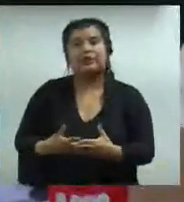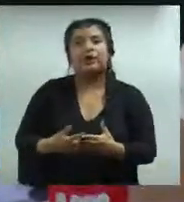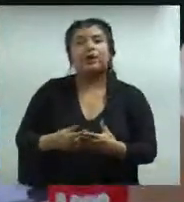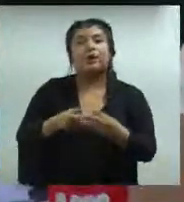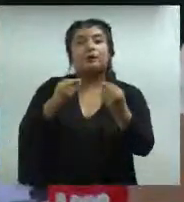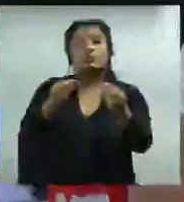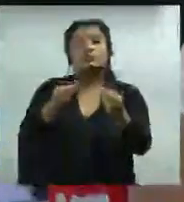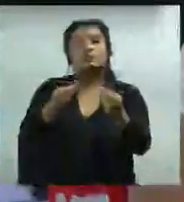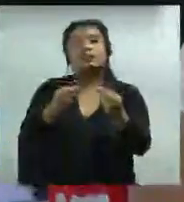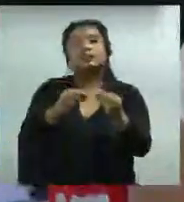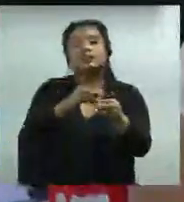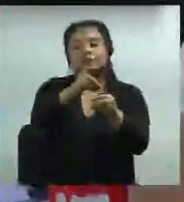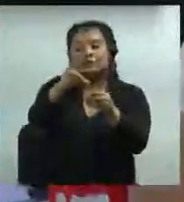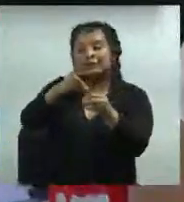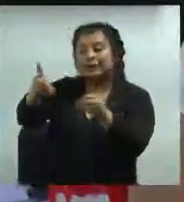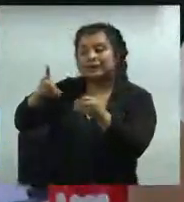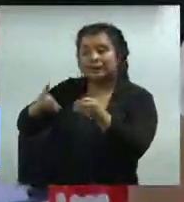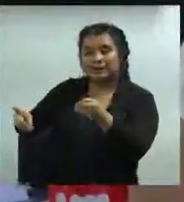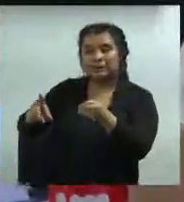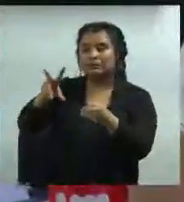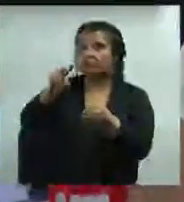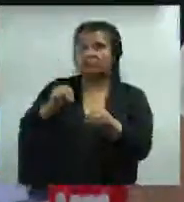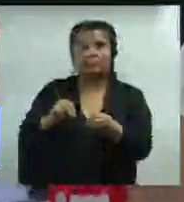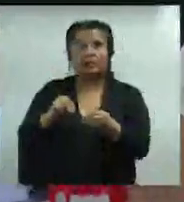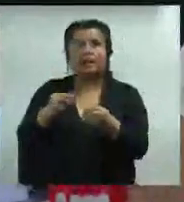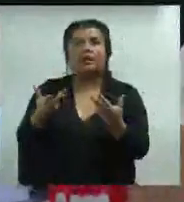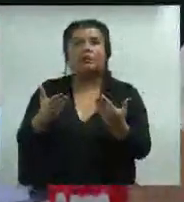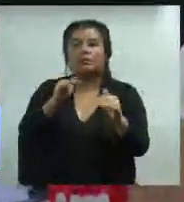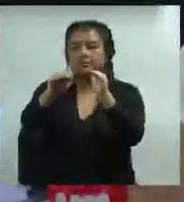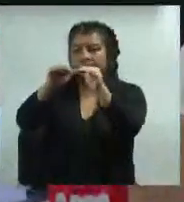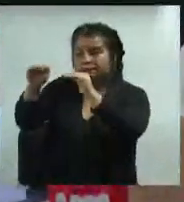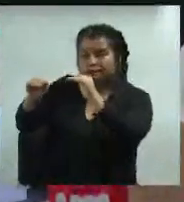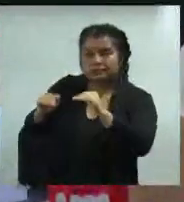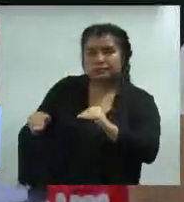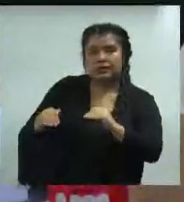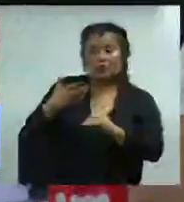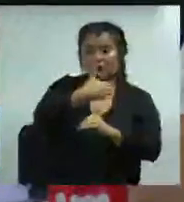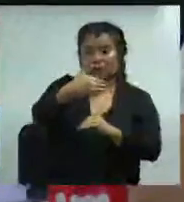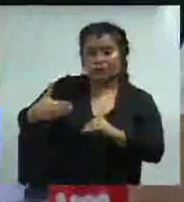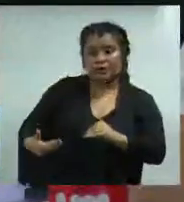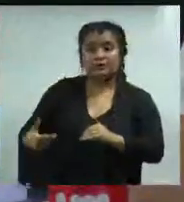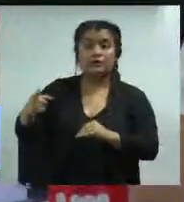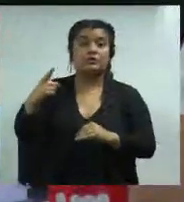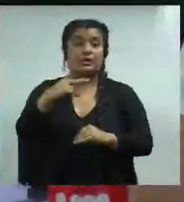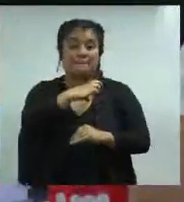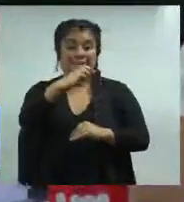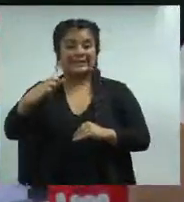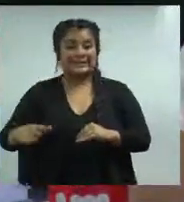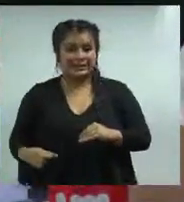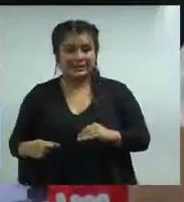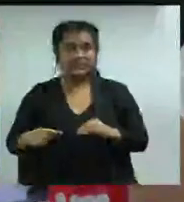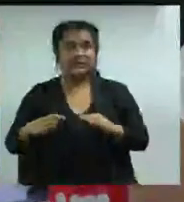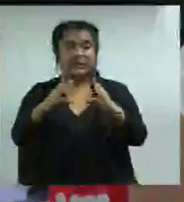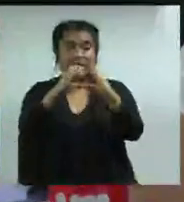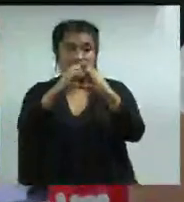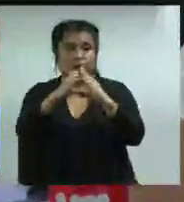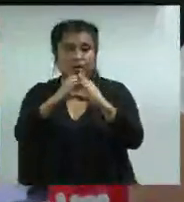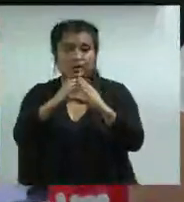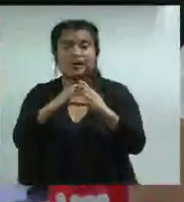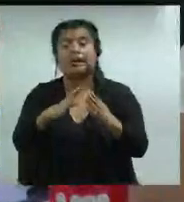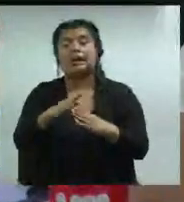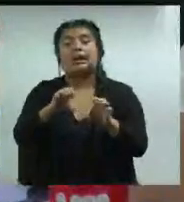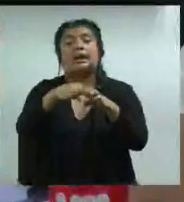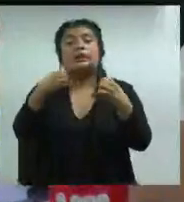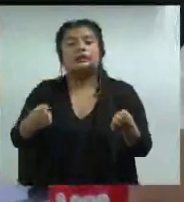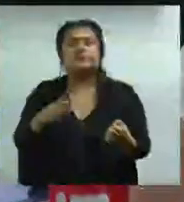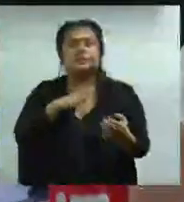de reducción de desastres no se pueden activar hoy por hoy porque los gobernadores son los presidentes. Y eso también, al final de cuentas, hay una